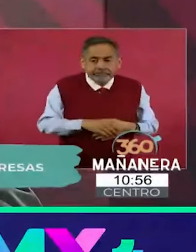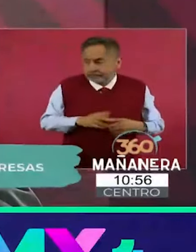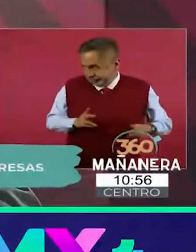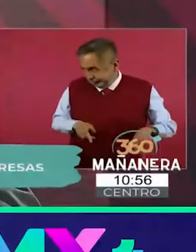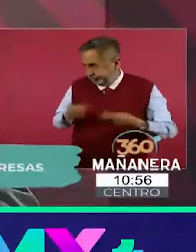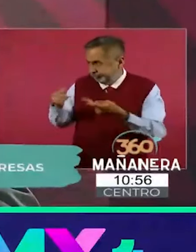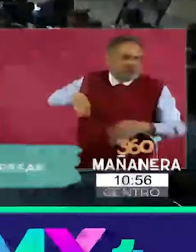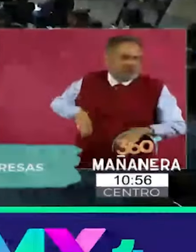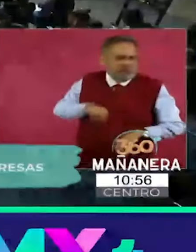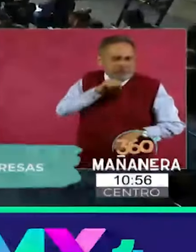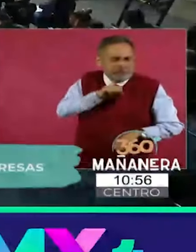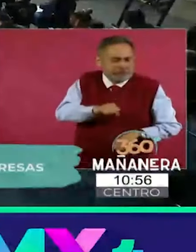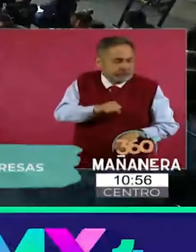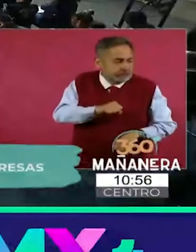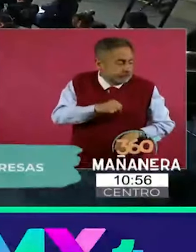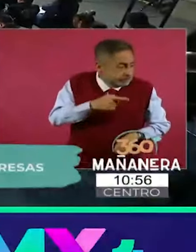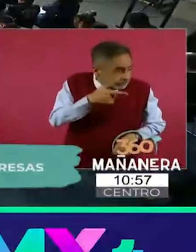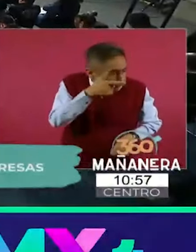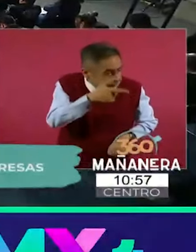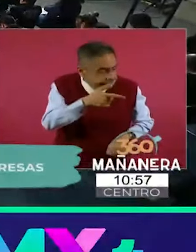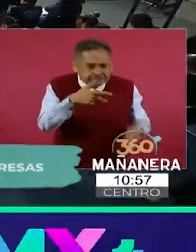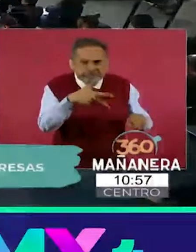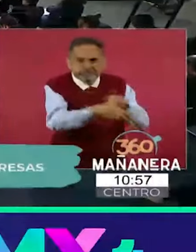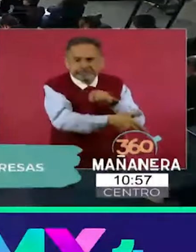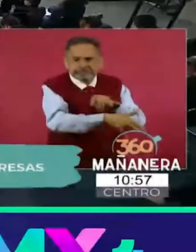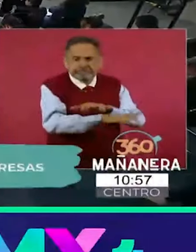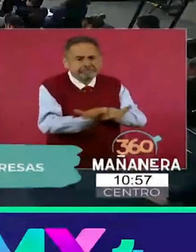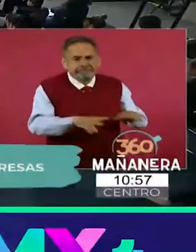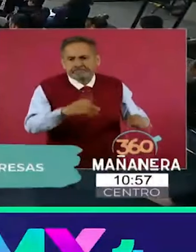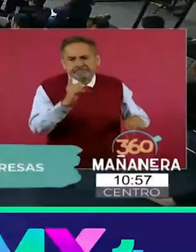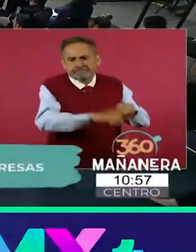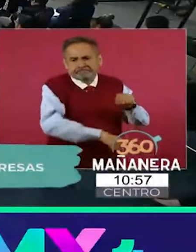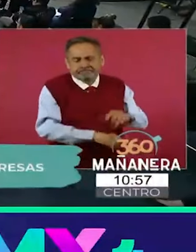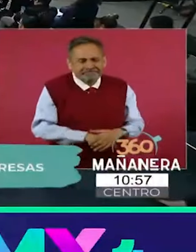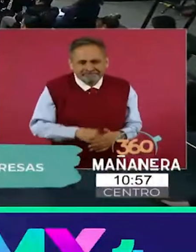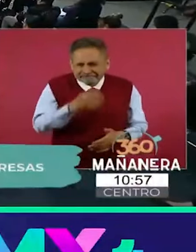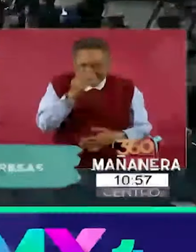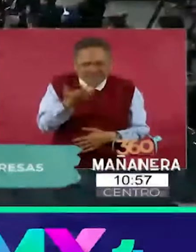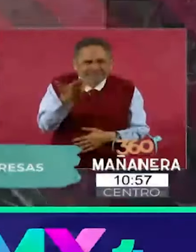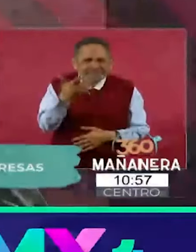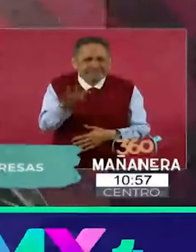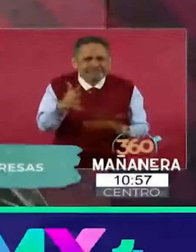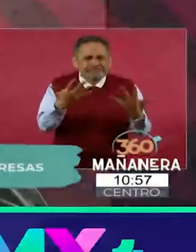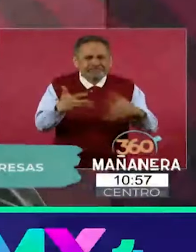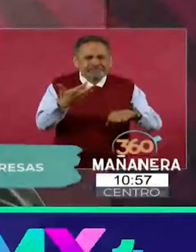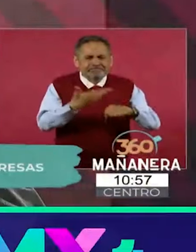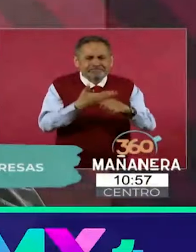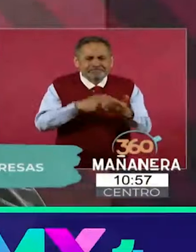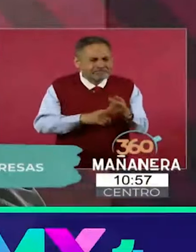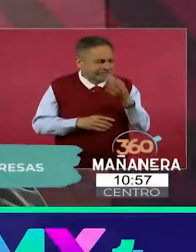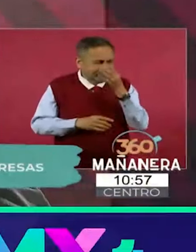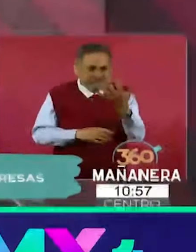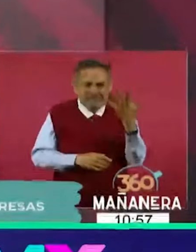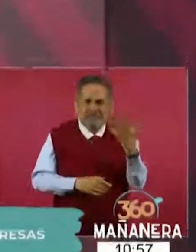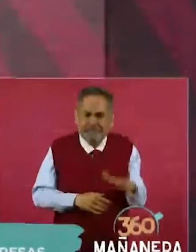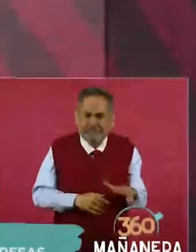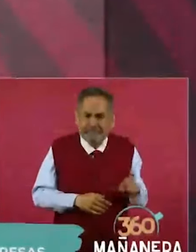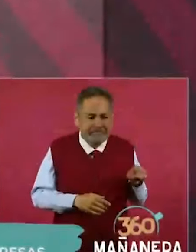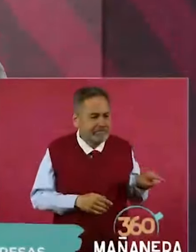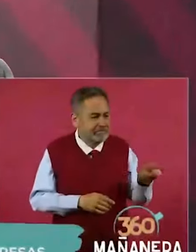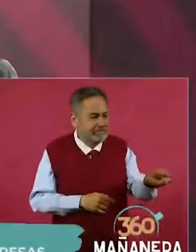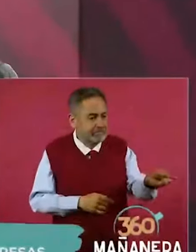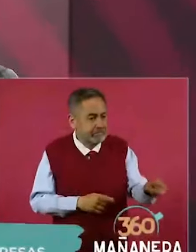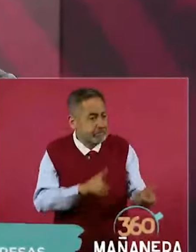los medicamentos. 10 empresas, increíble, que ni siquiera